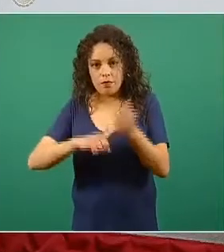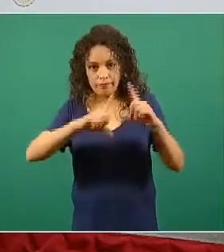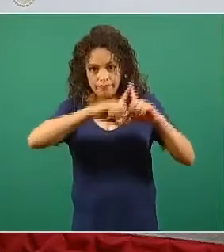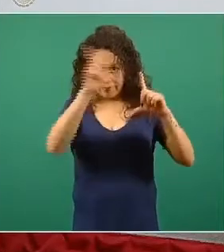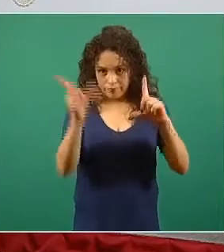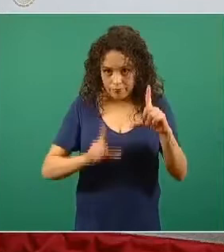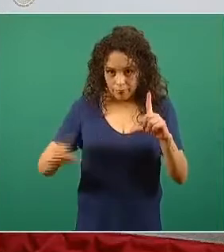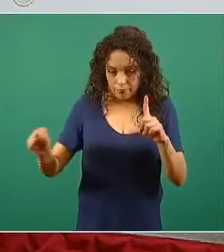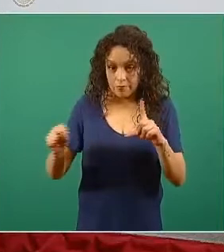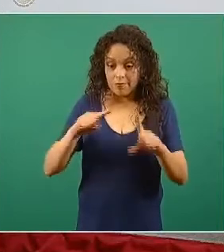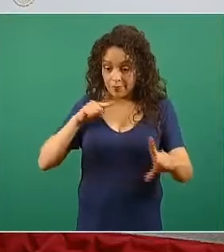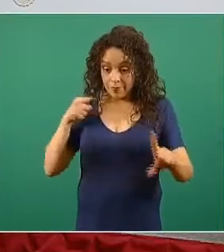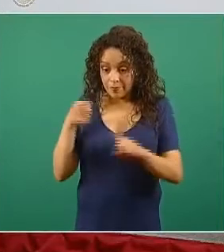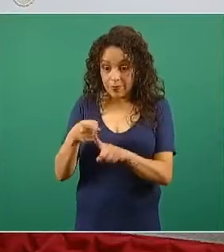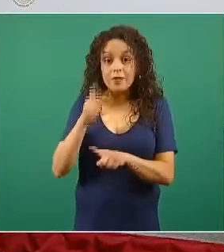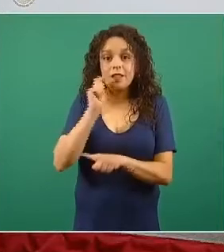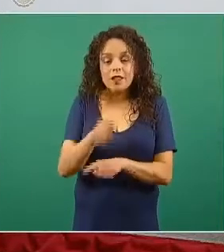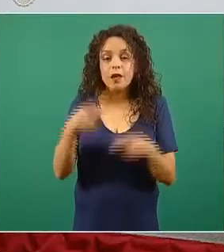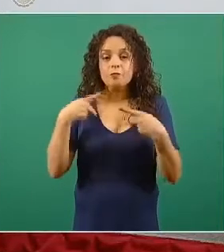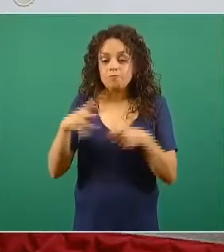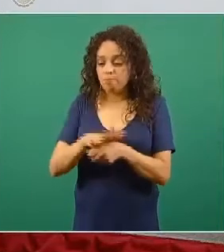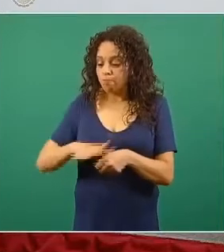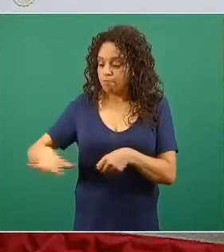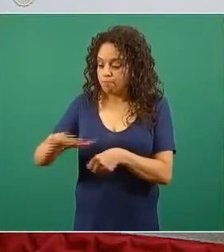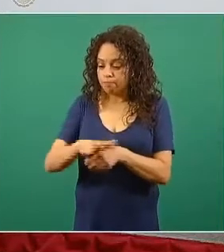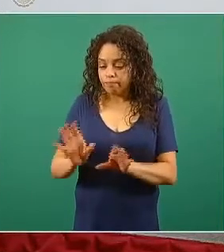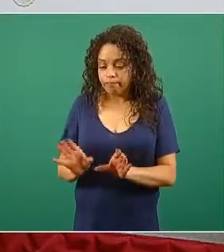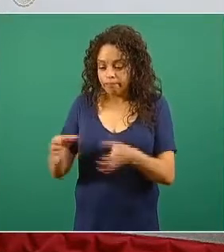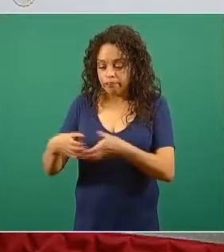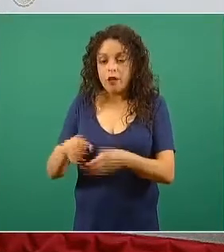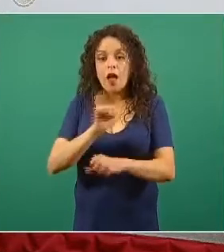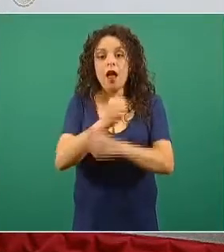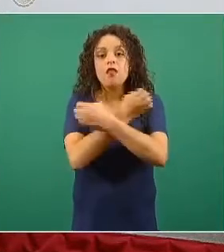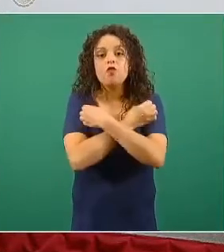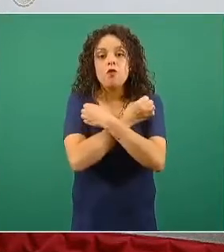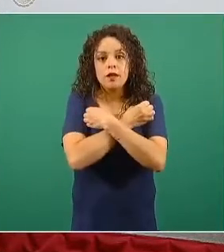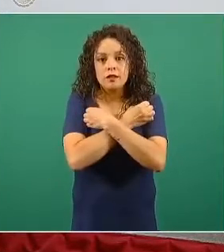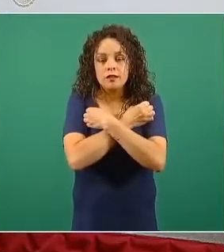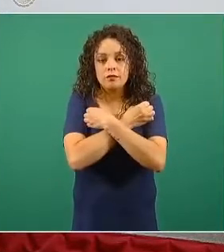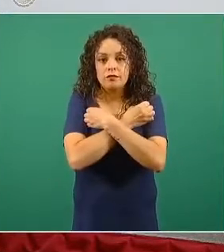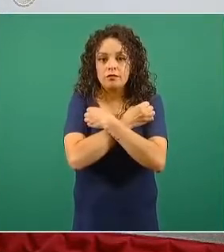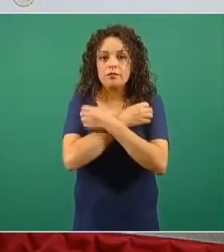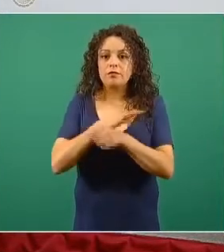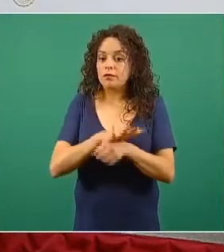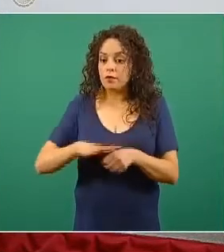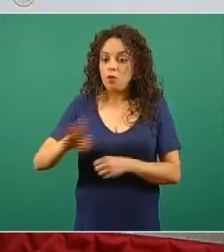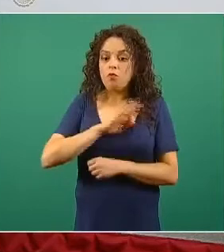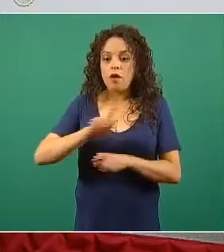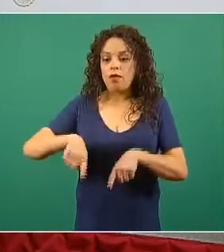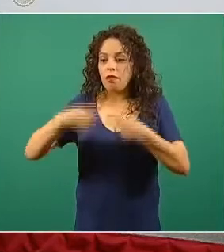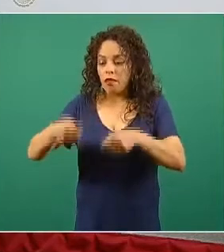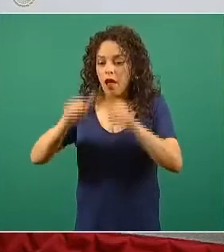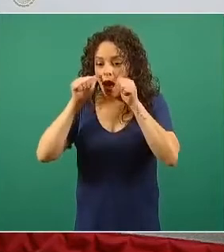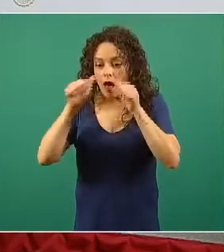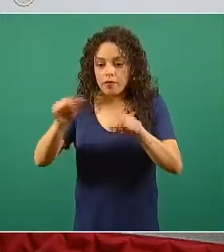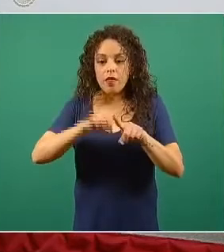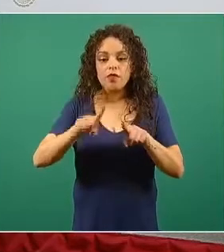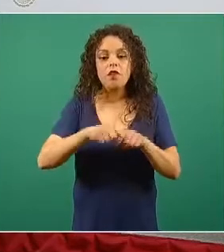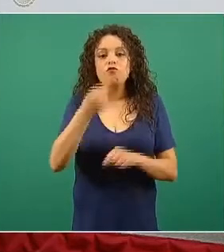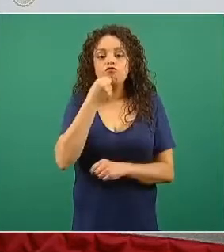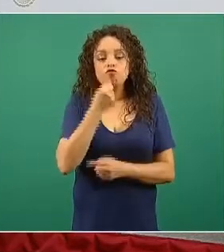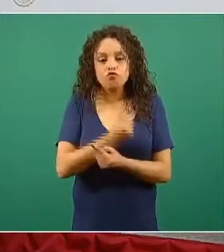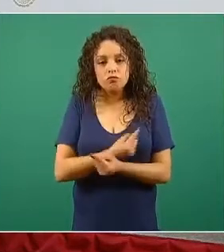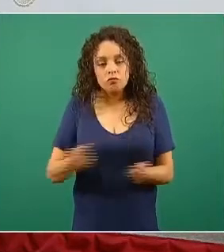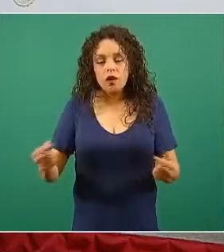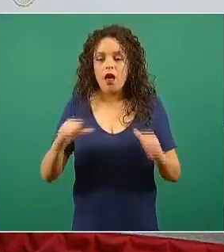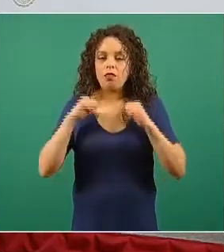personal educativo o todo aquel que se dedica a poder atender a los diferentes niños, adolescentes y